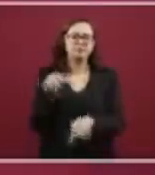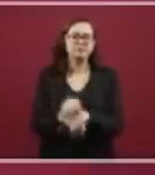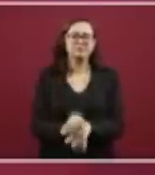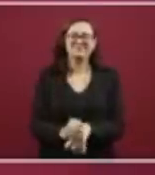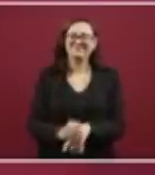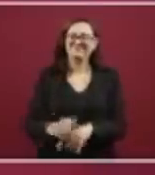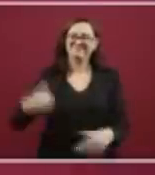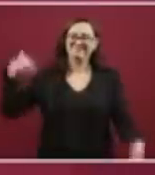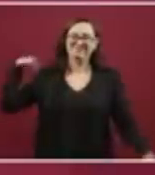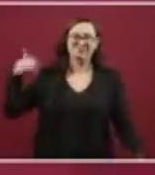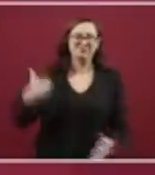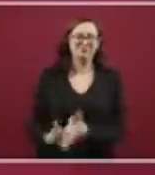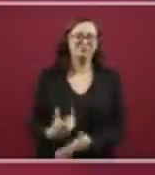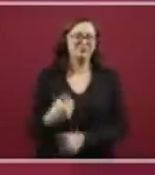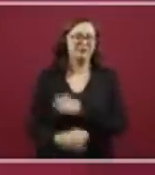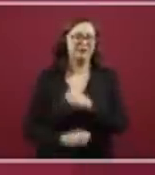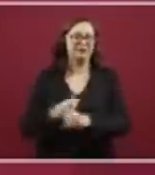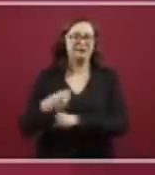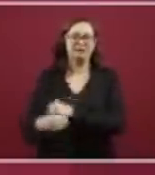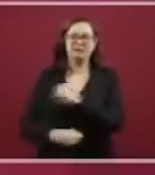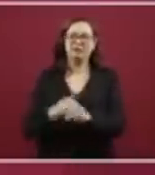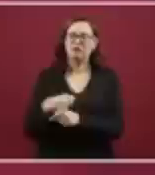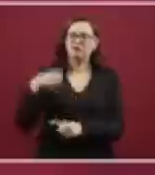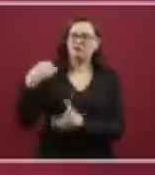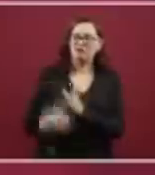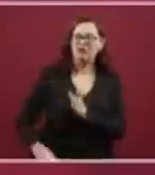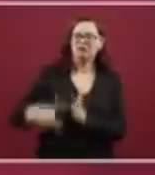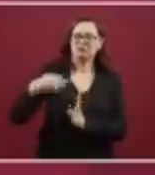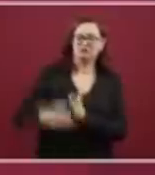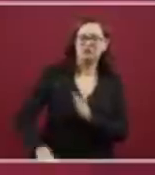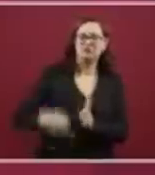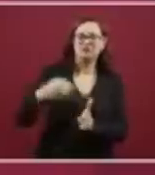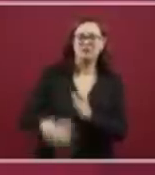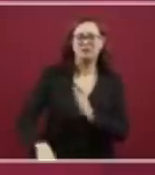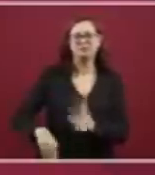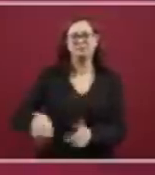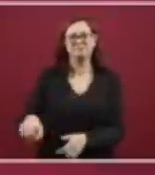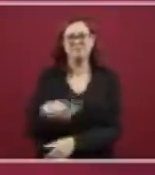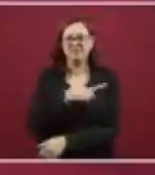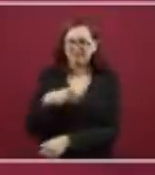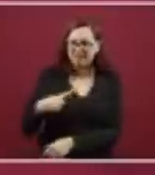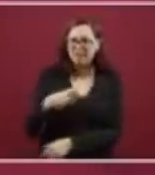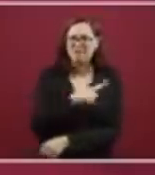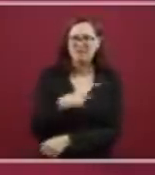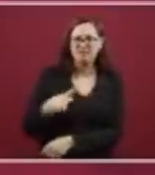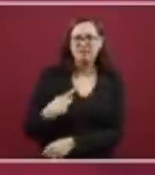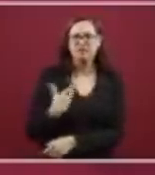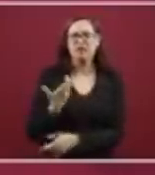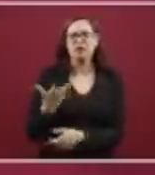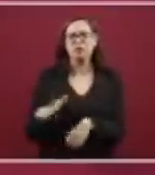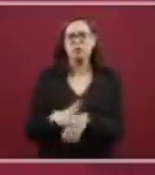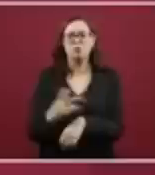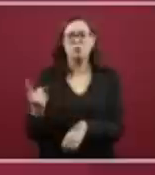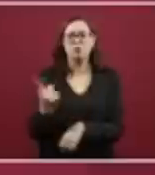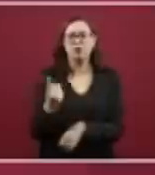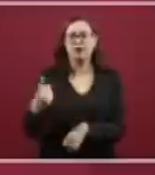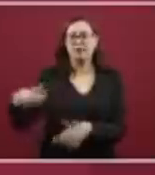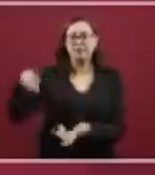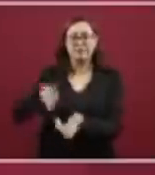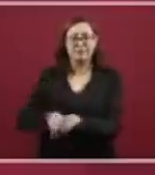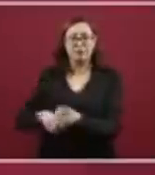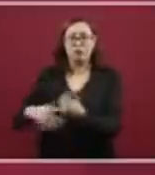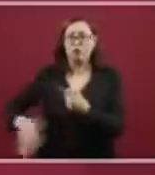tenía en este país, porque la democracia y la libertad no había llegado para el mundo del